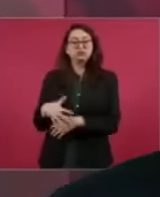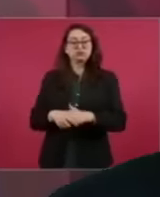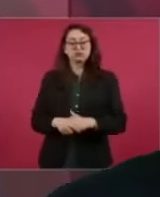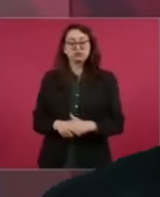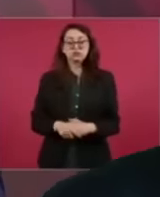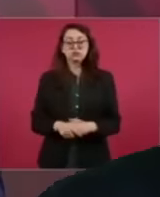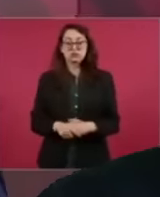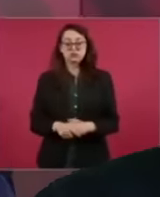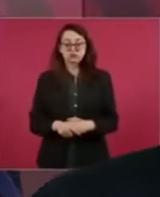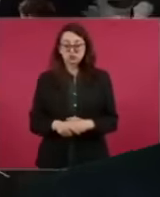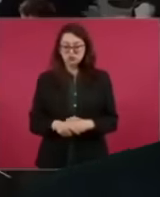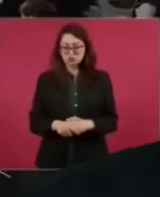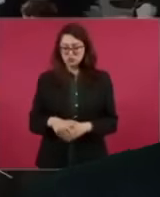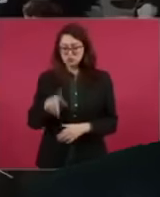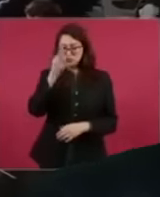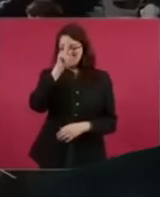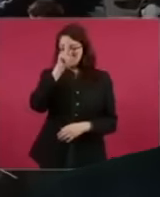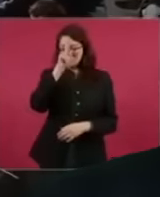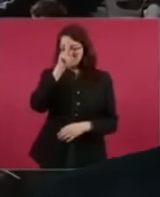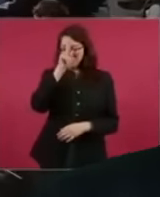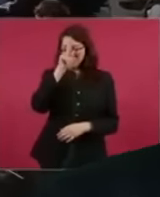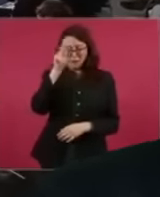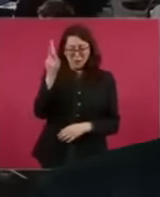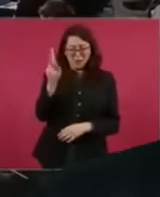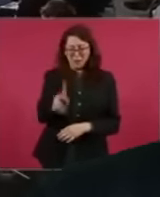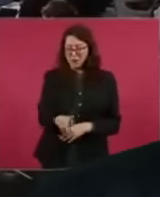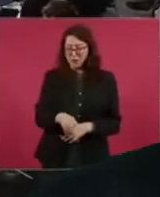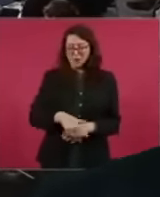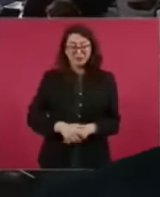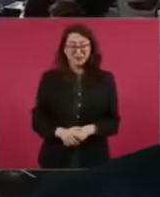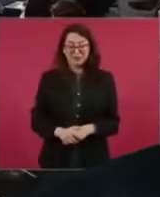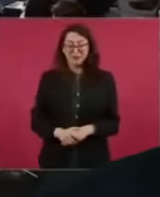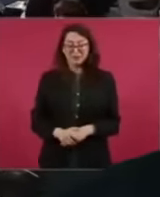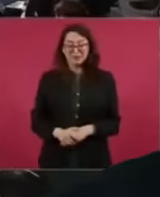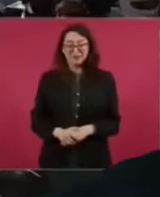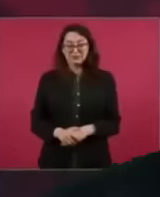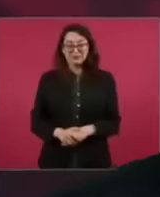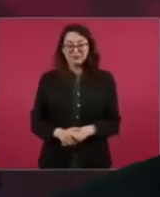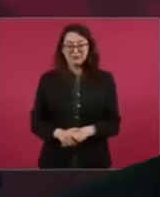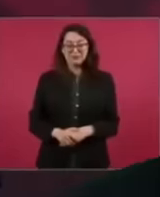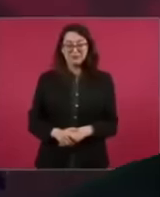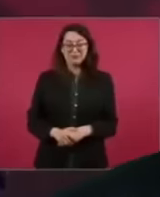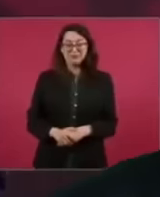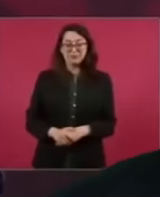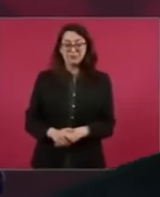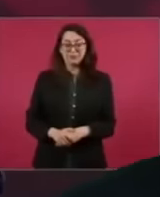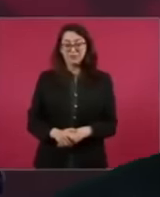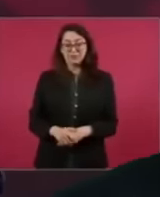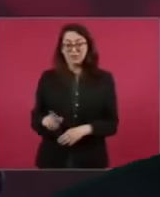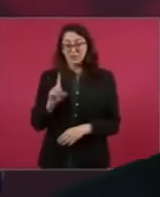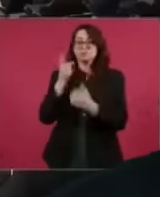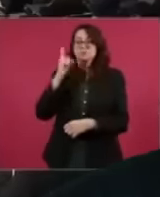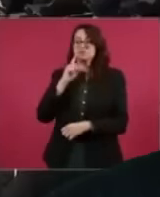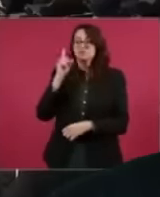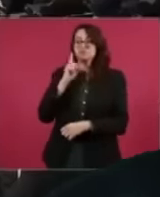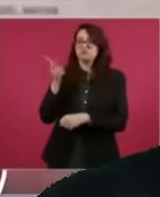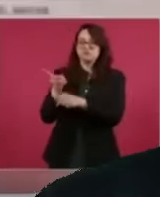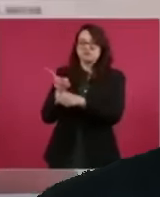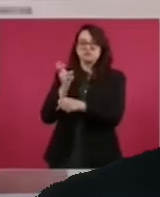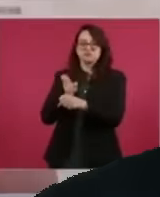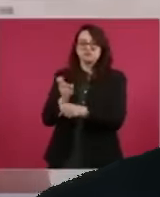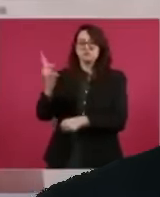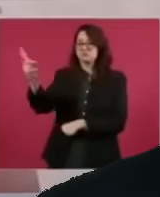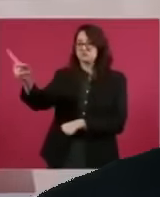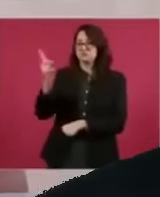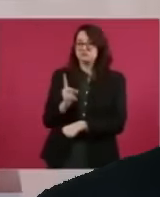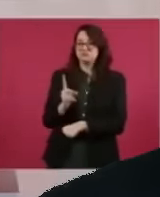a la derecha pues ha anidado en su mugroso partido político a muchos ex priistas expan istas y demás lacras inmersos en fraudes violencia